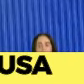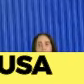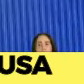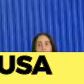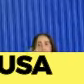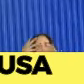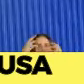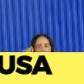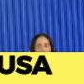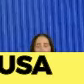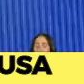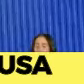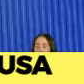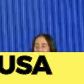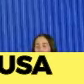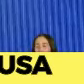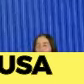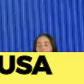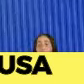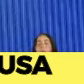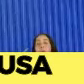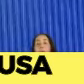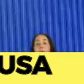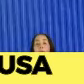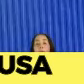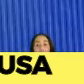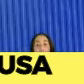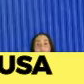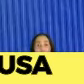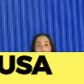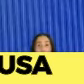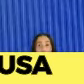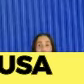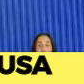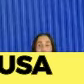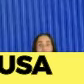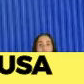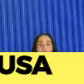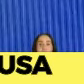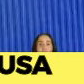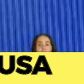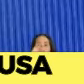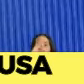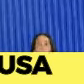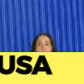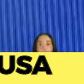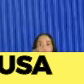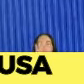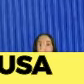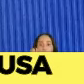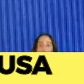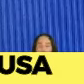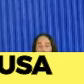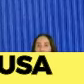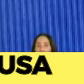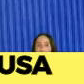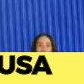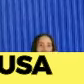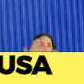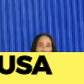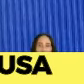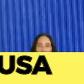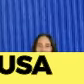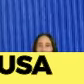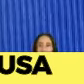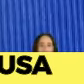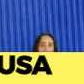o con el presidente Biden, no he tratado directamente ese tema, pero sí con el secretario Blinken. No solamente República Dominicana, hay más de 40 países que tienen también, no